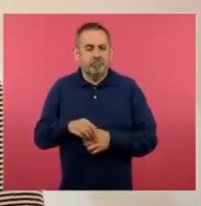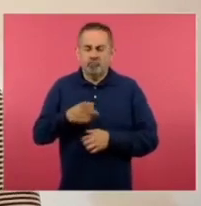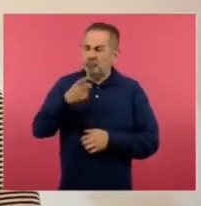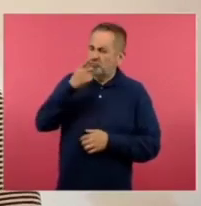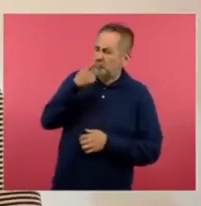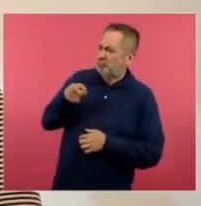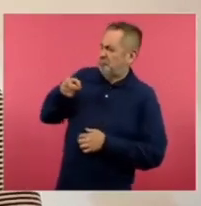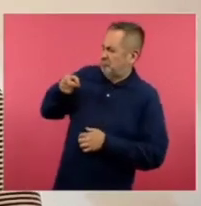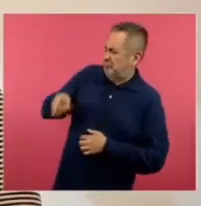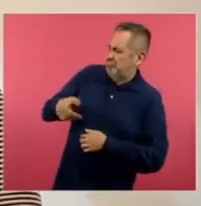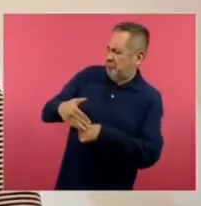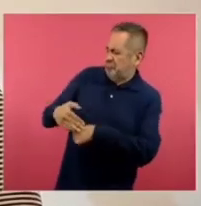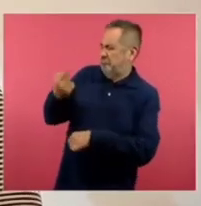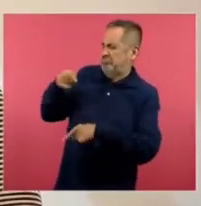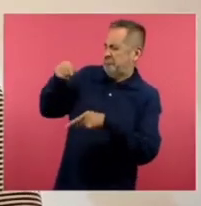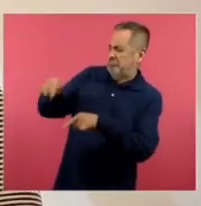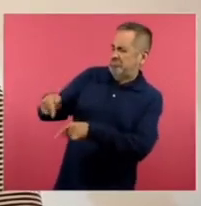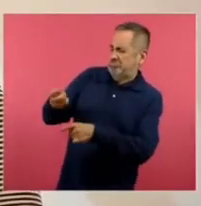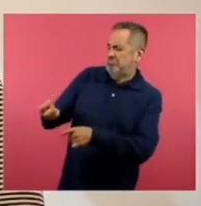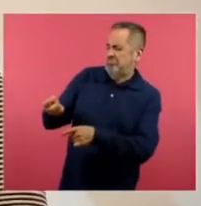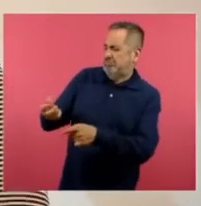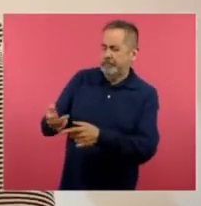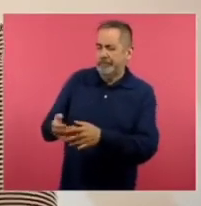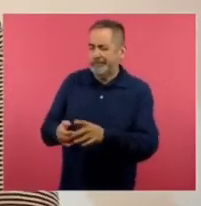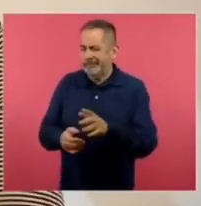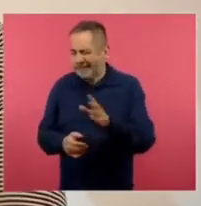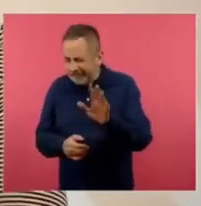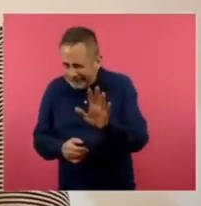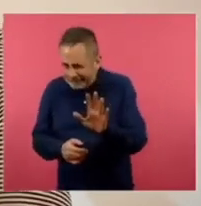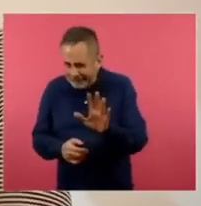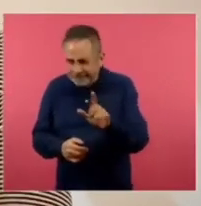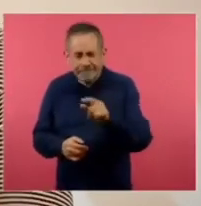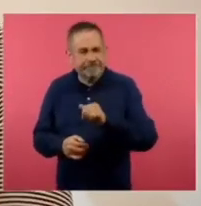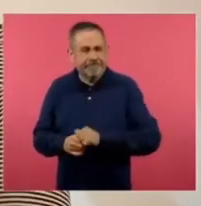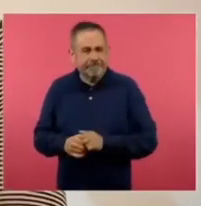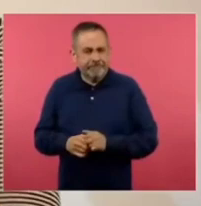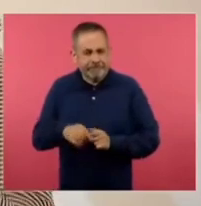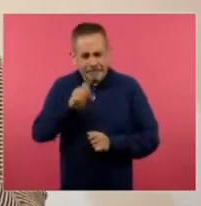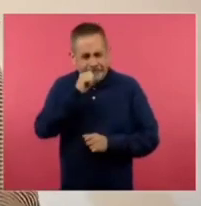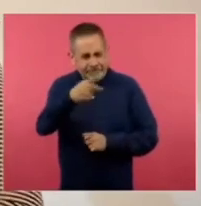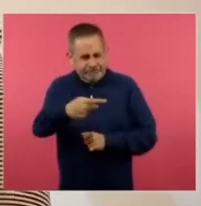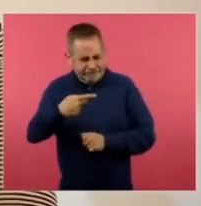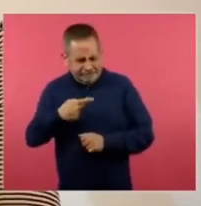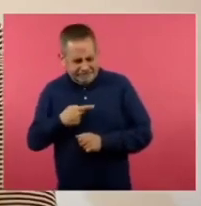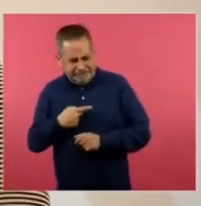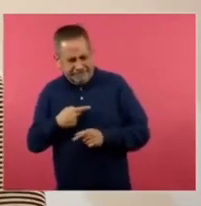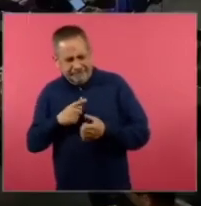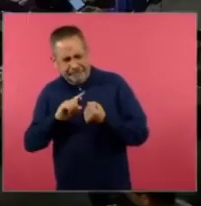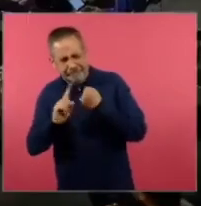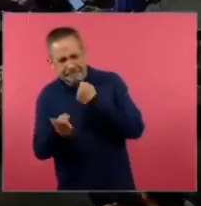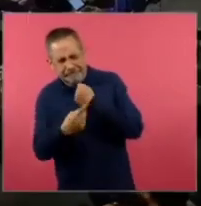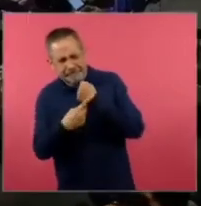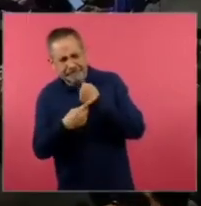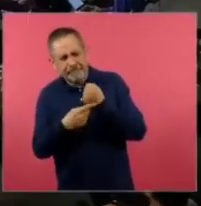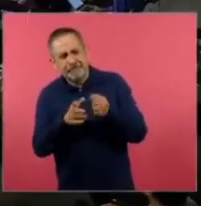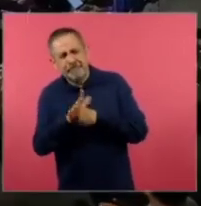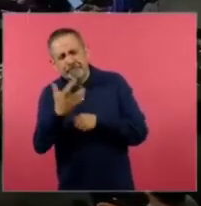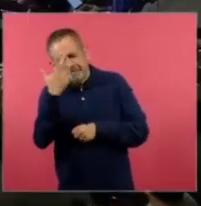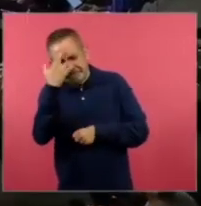afirmaciones nos llevan justamente a cuestionarnos por la pregunta misma que se hace y desde dónde se hace, ¿no? Es